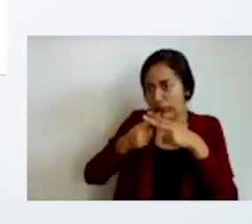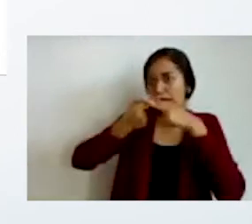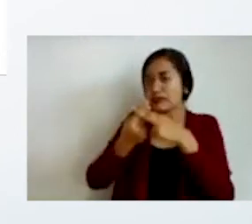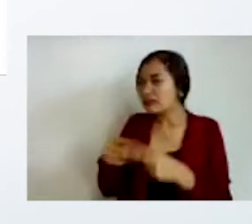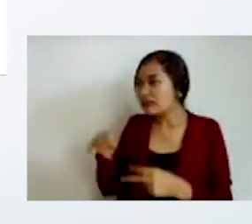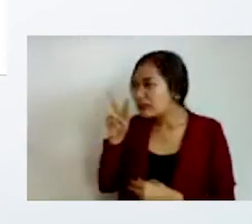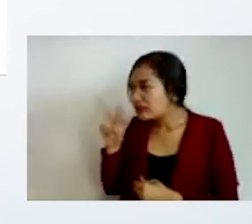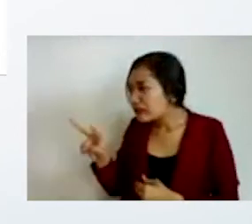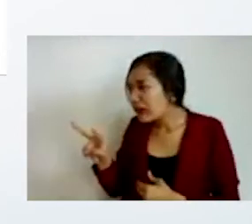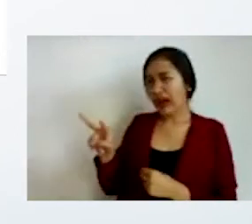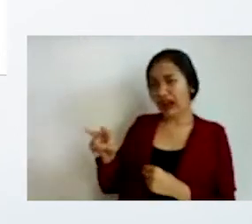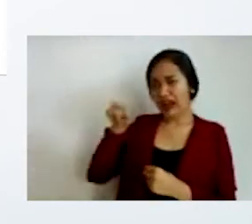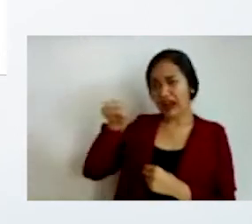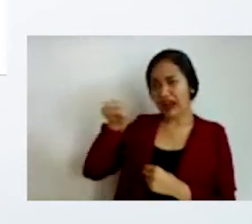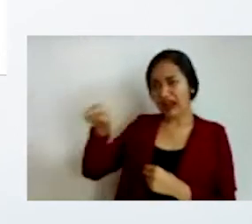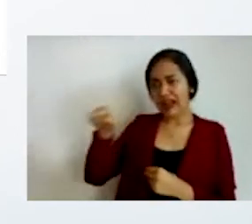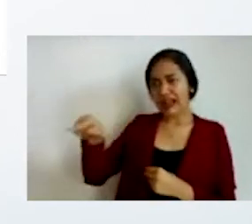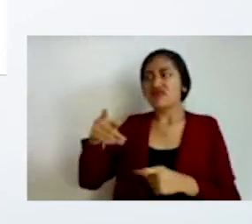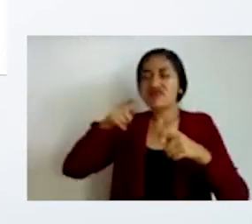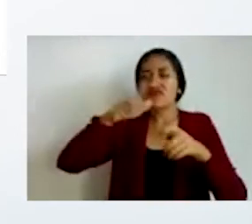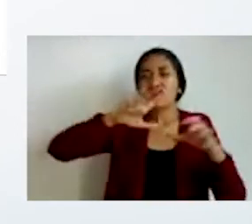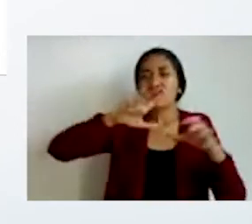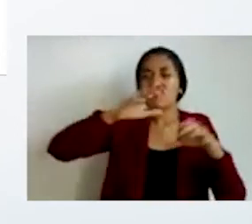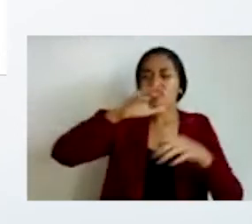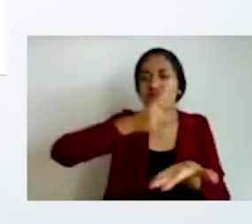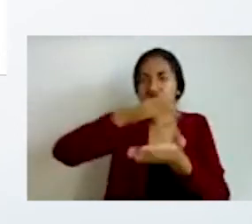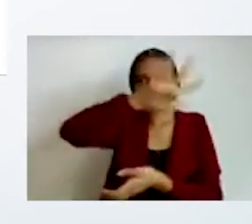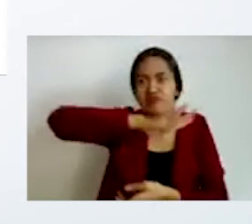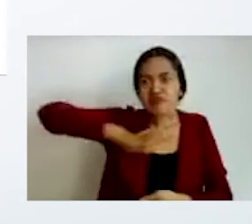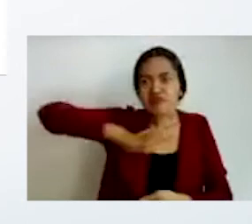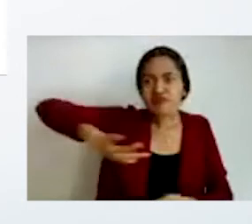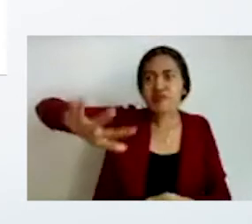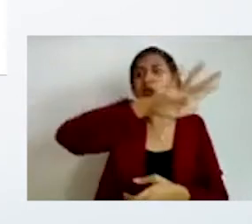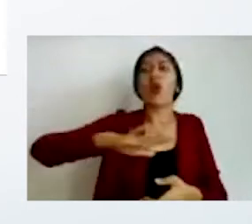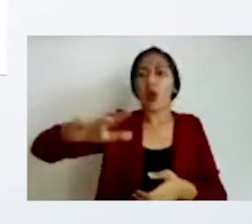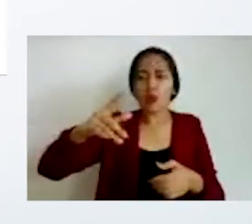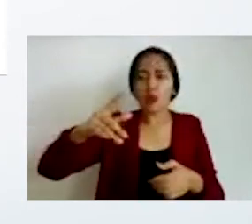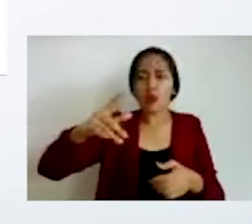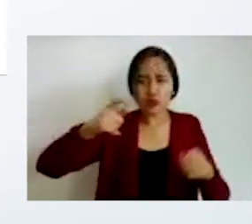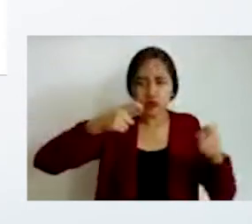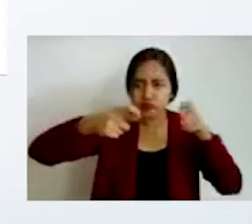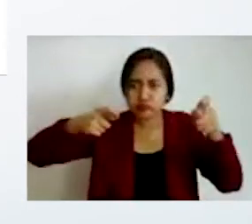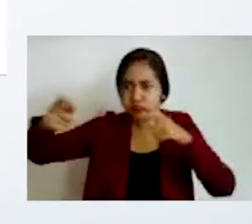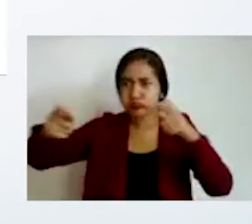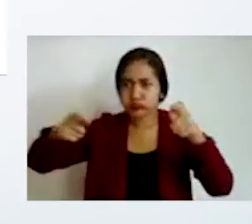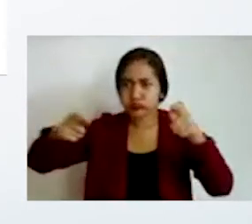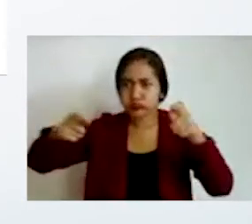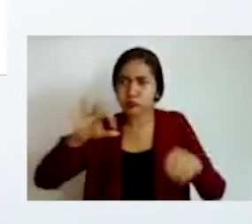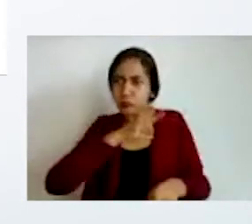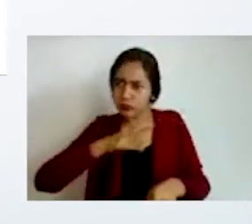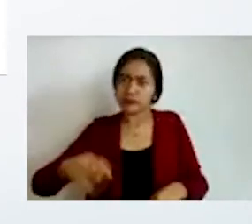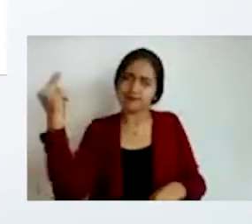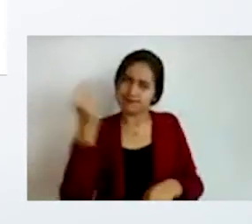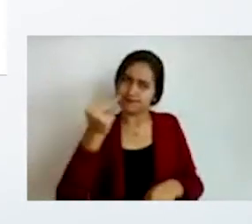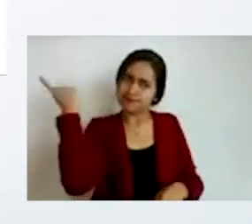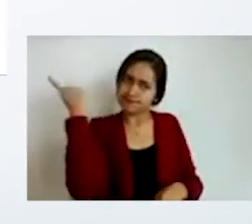que tenga un control incuestionable de la condición social y que le puede ordenar a los ciudadanos quedarse en su casa